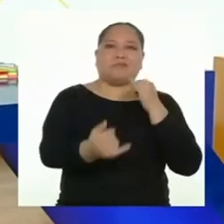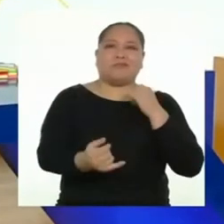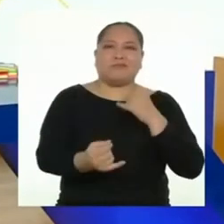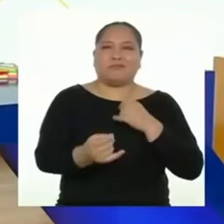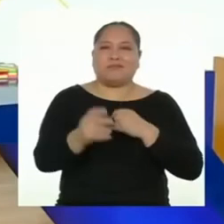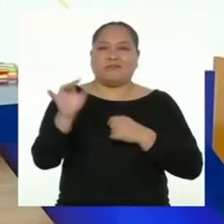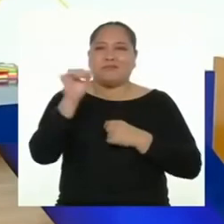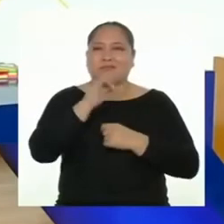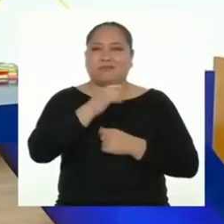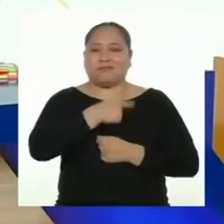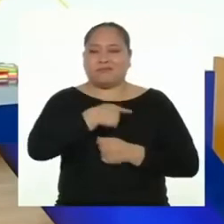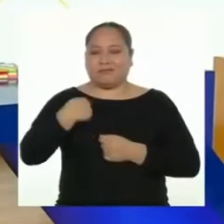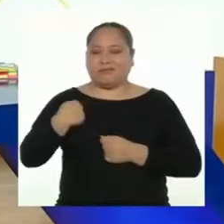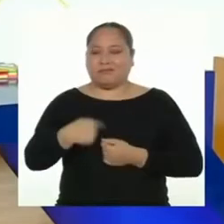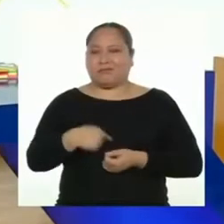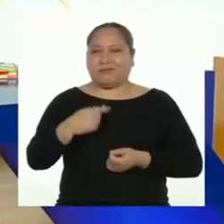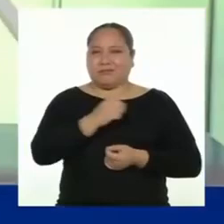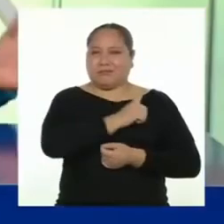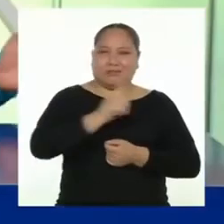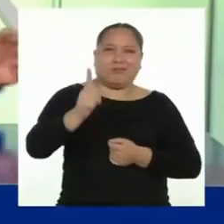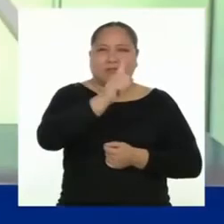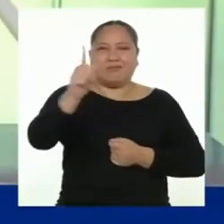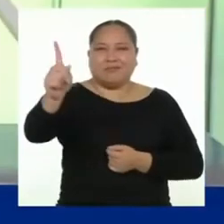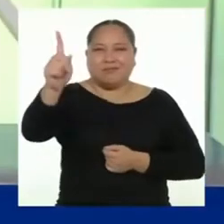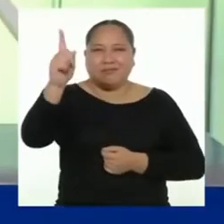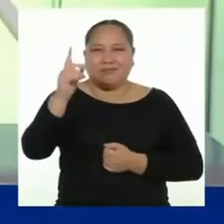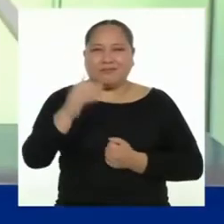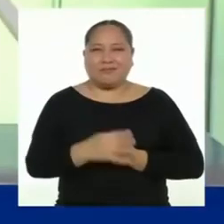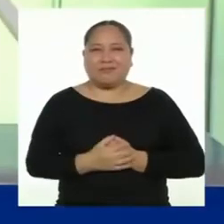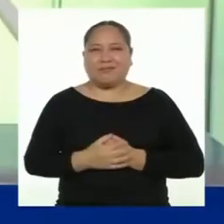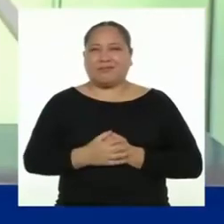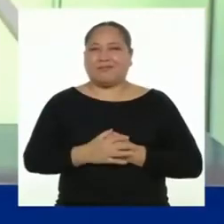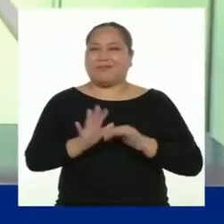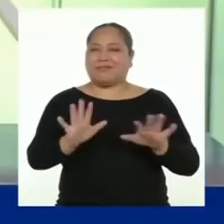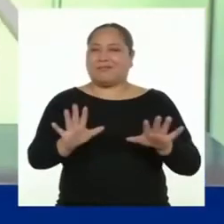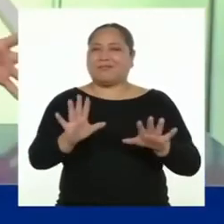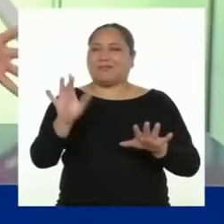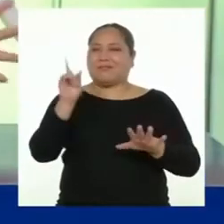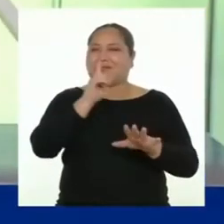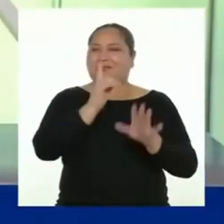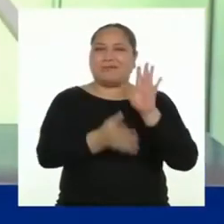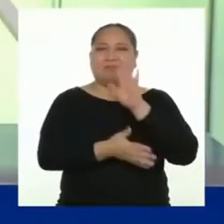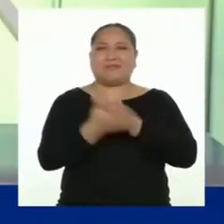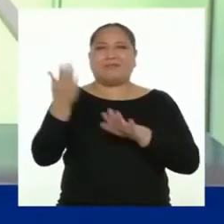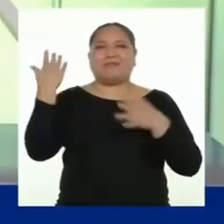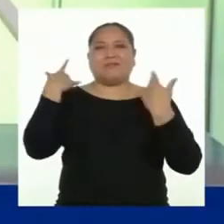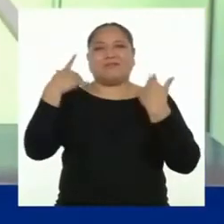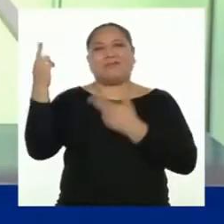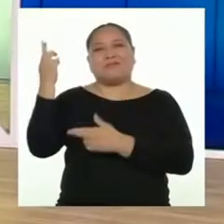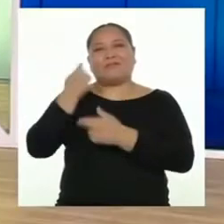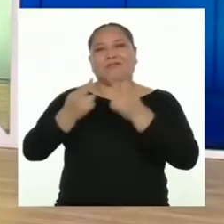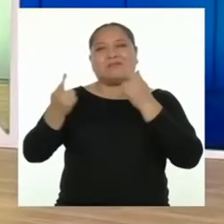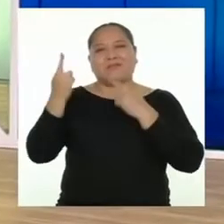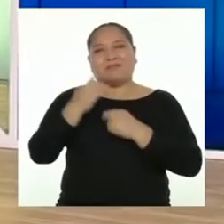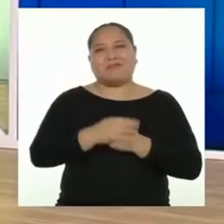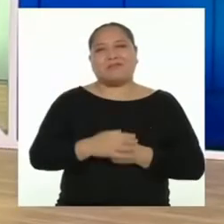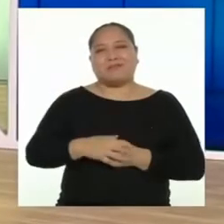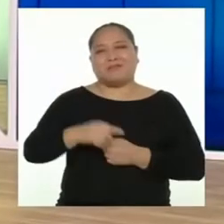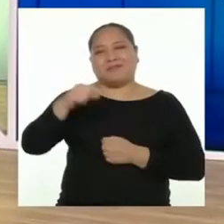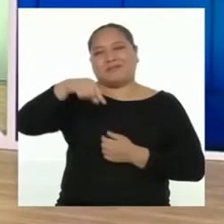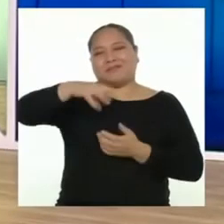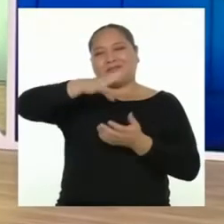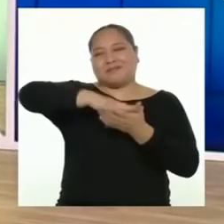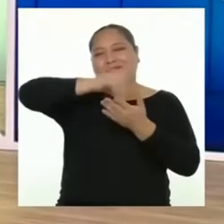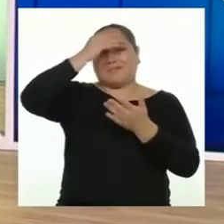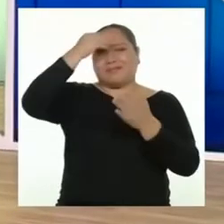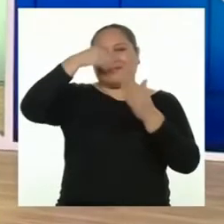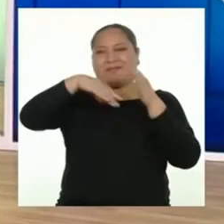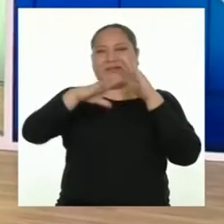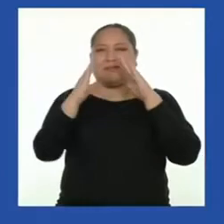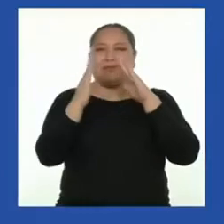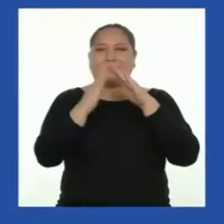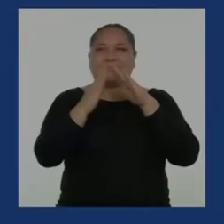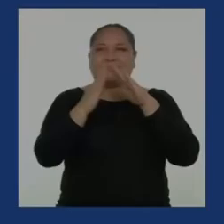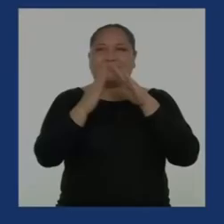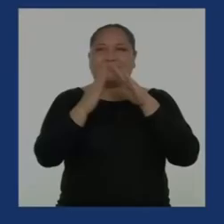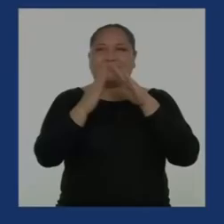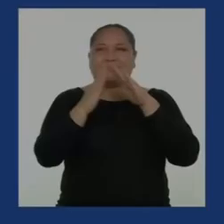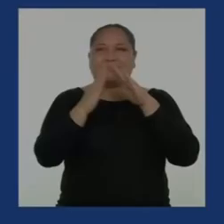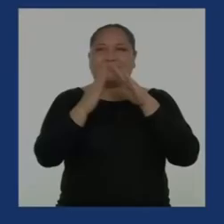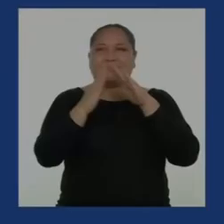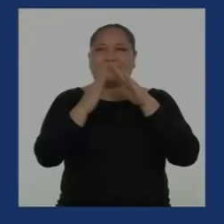Flash corriendo de bajada. Chicas, chicos, no se muevan que ya volvemos con Aprende en Casa.